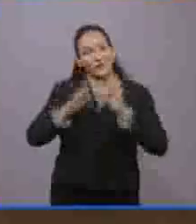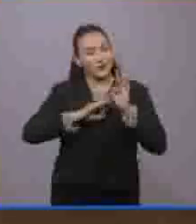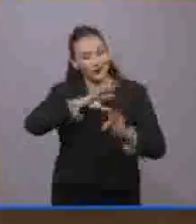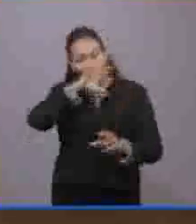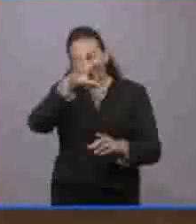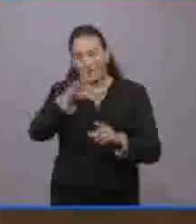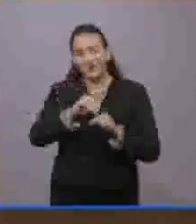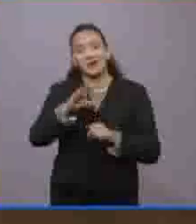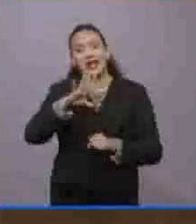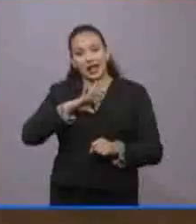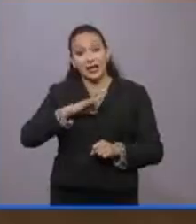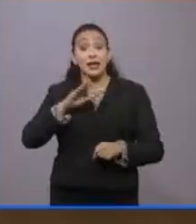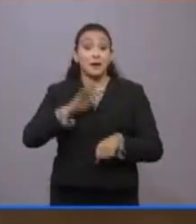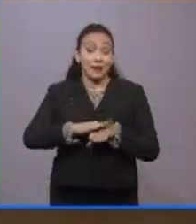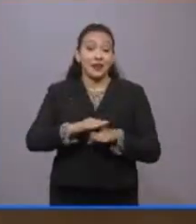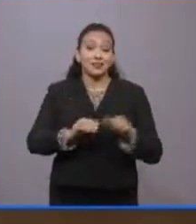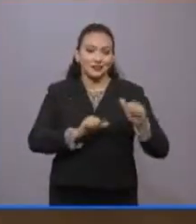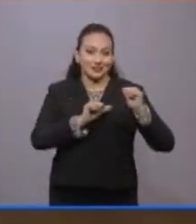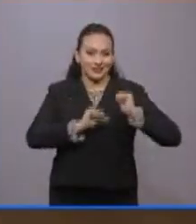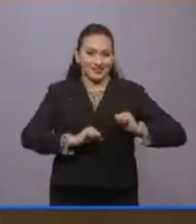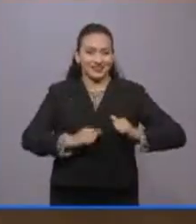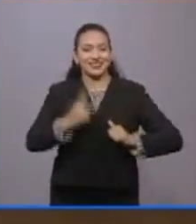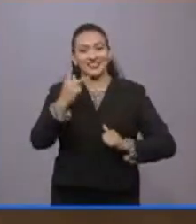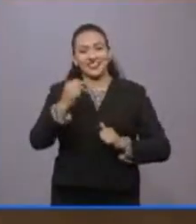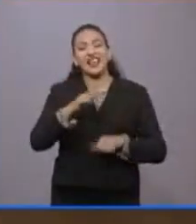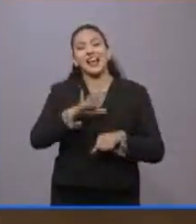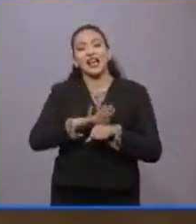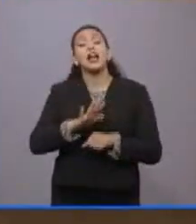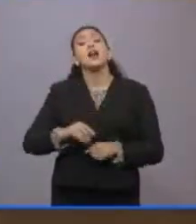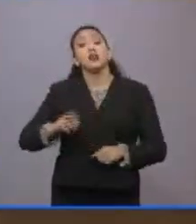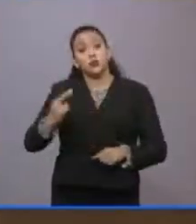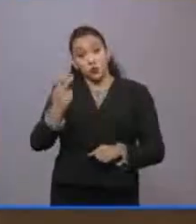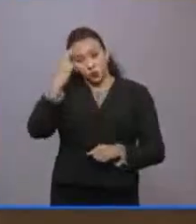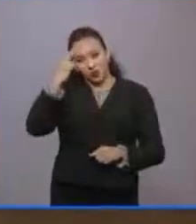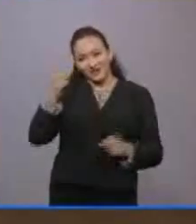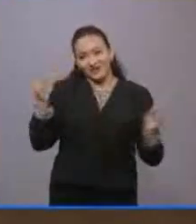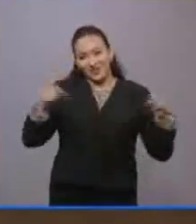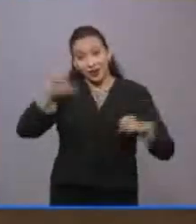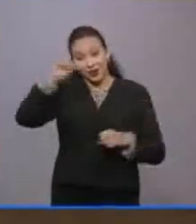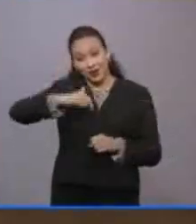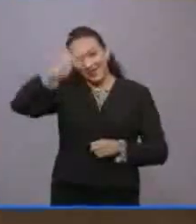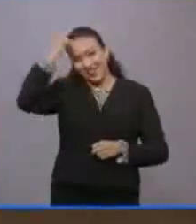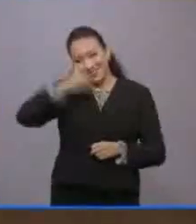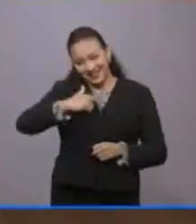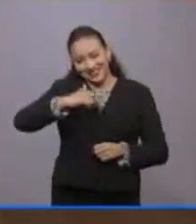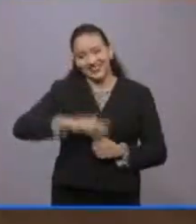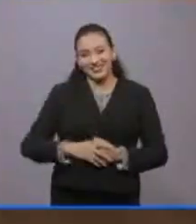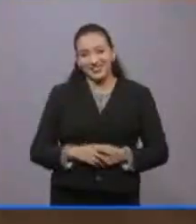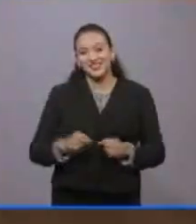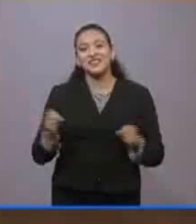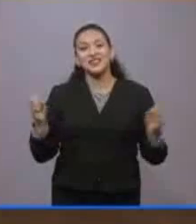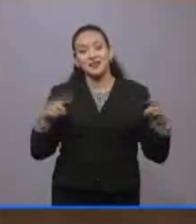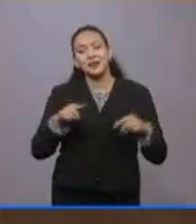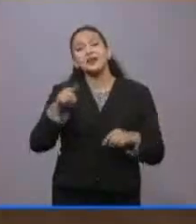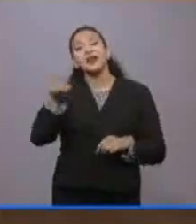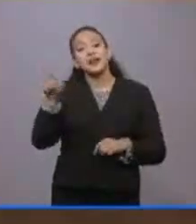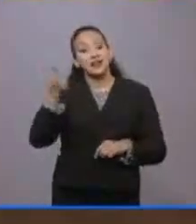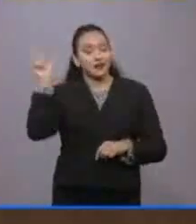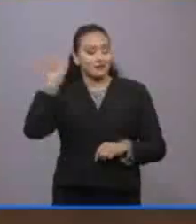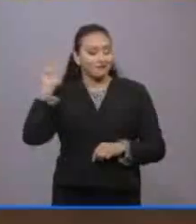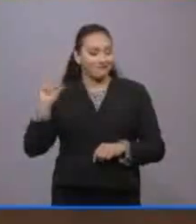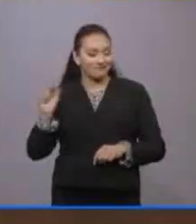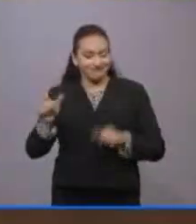del Poder Judicial de la Federación. Nos vemos en punto de las 20:30 horas en el Noticiario Nocturno. Soy Lorena Sánchez